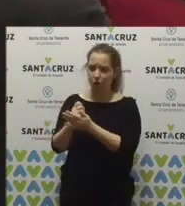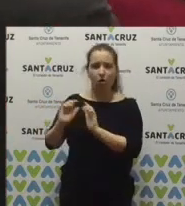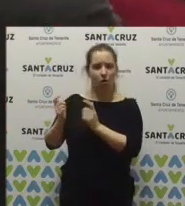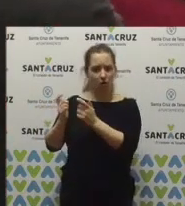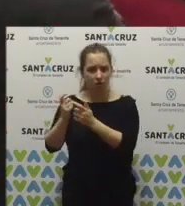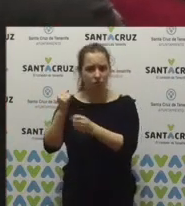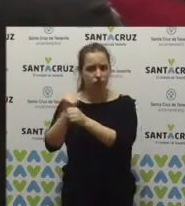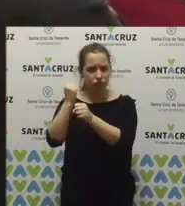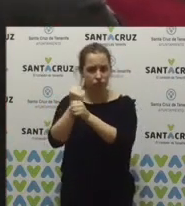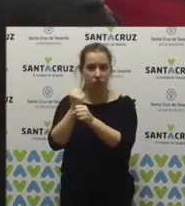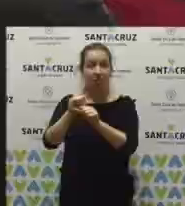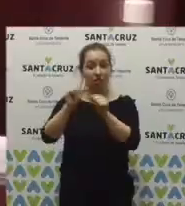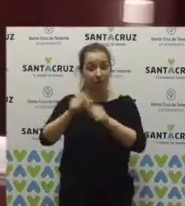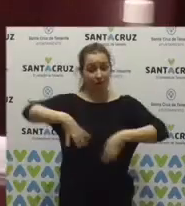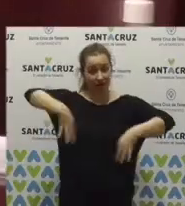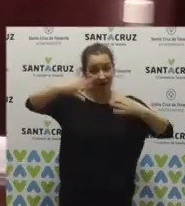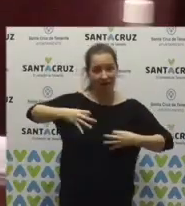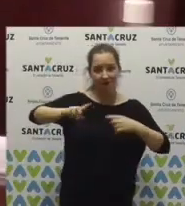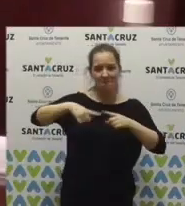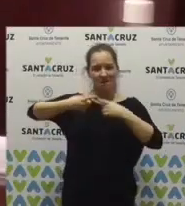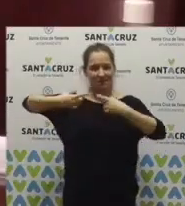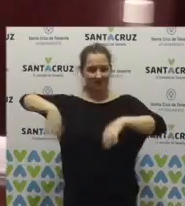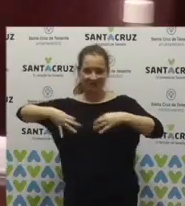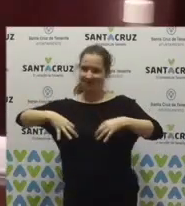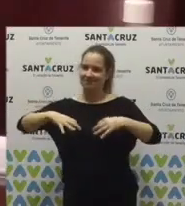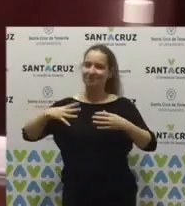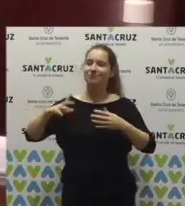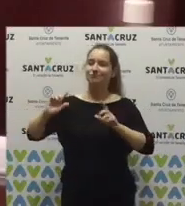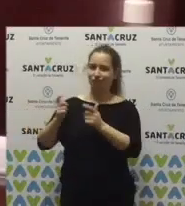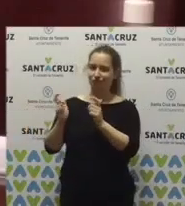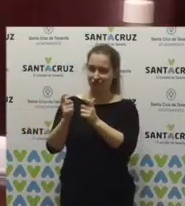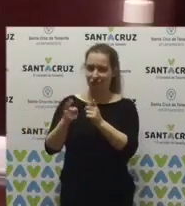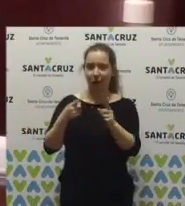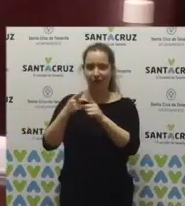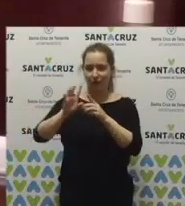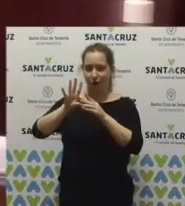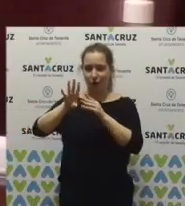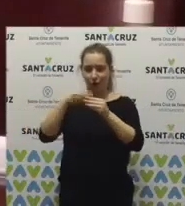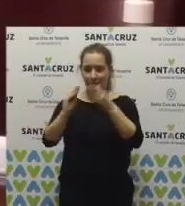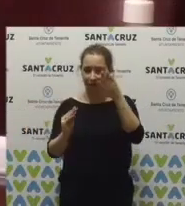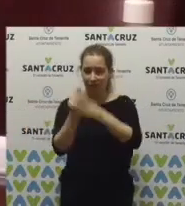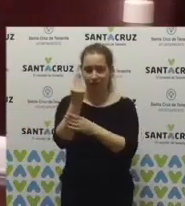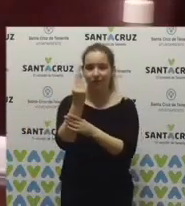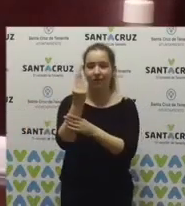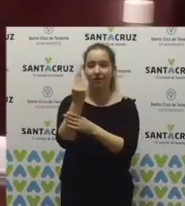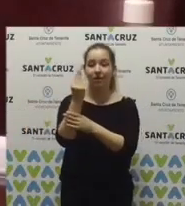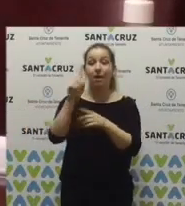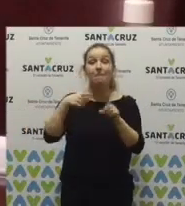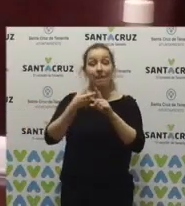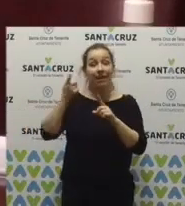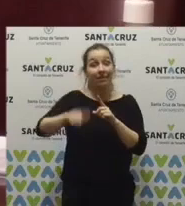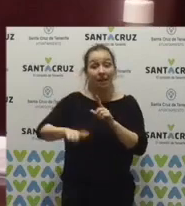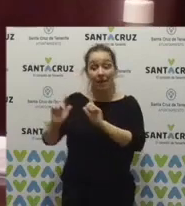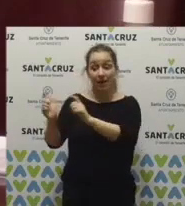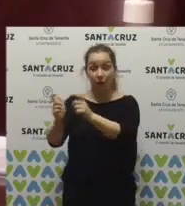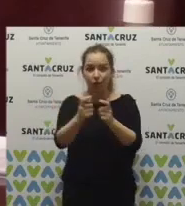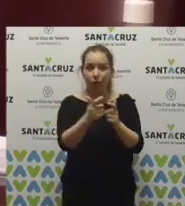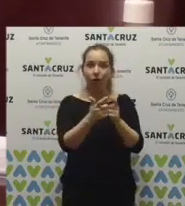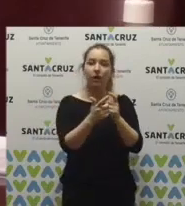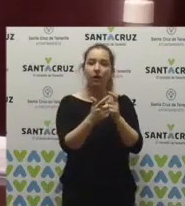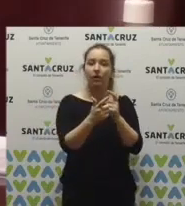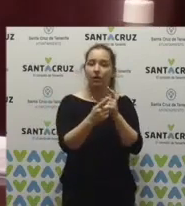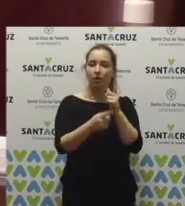a lo largo de este de este mes de mayo y las reuniones que ustedes han tenido para poder hacer aportaciones con colectivos